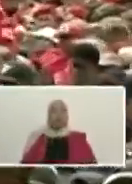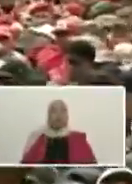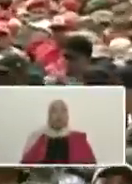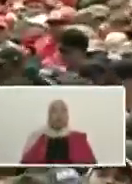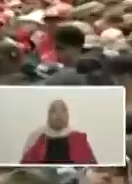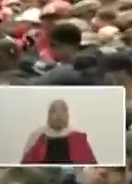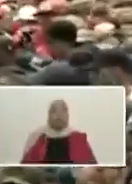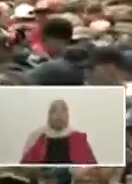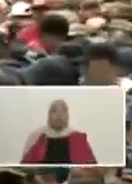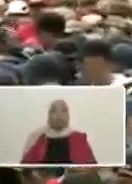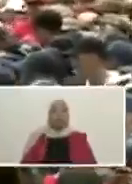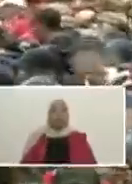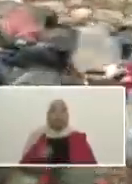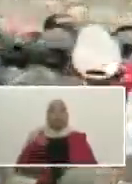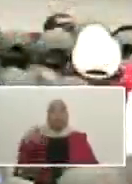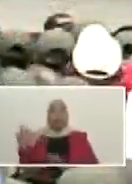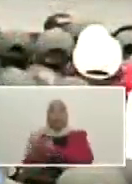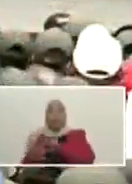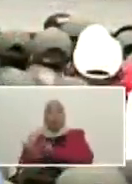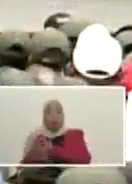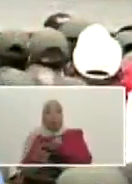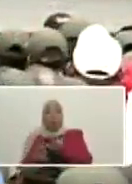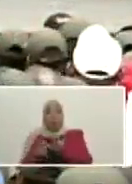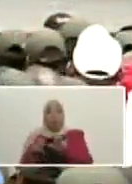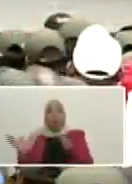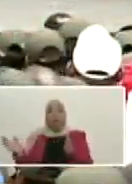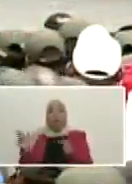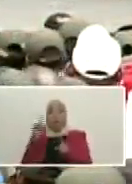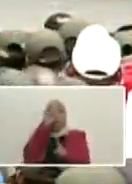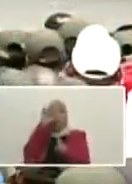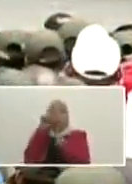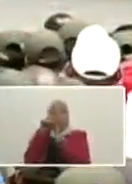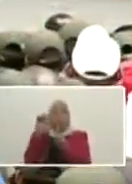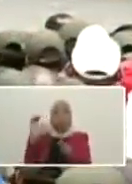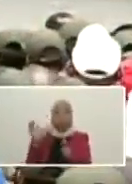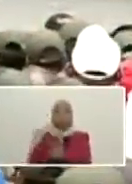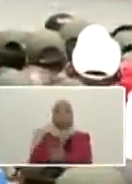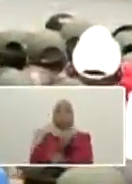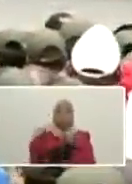trajeron esos lodos. Y de aquella fuerza,